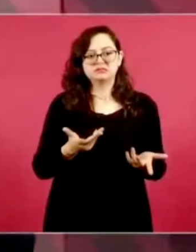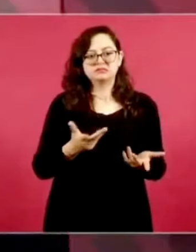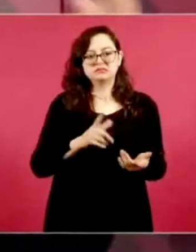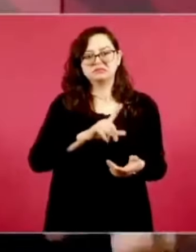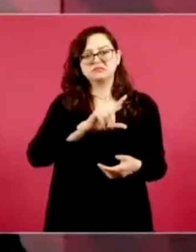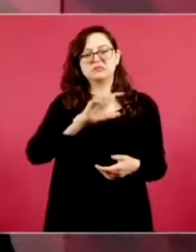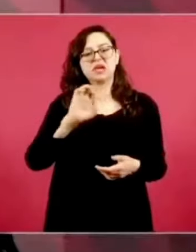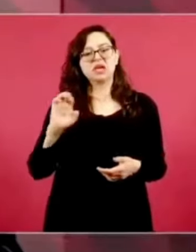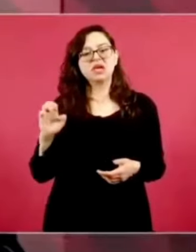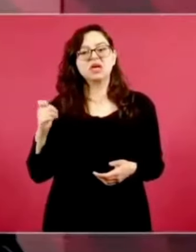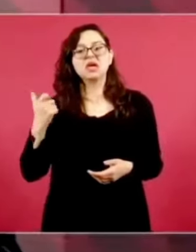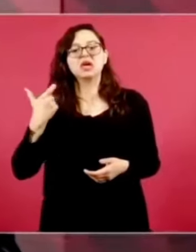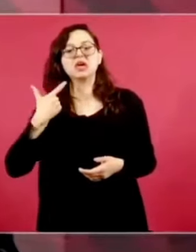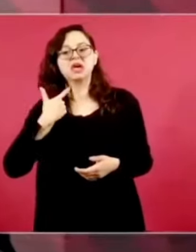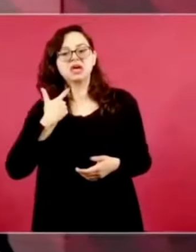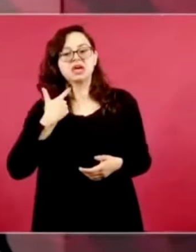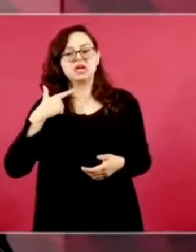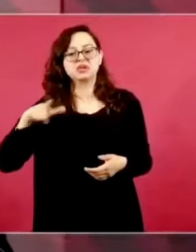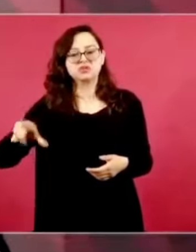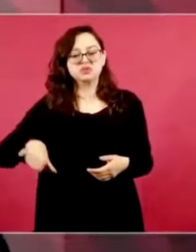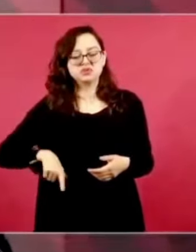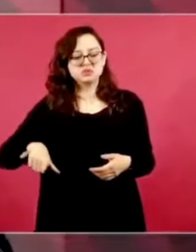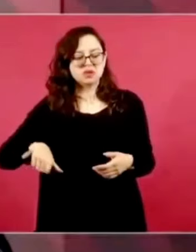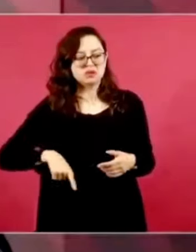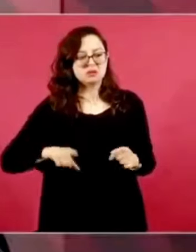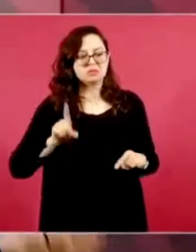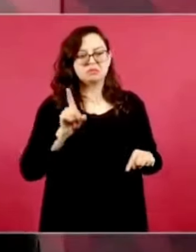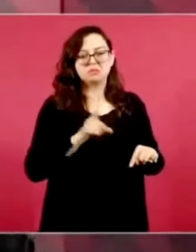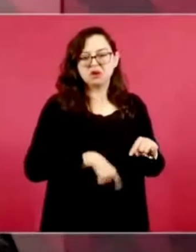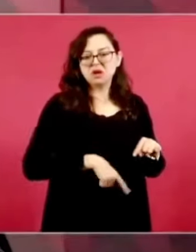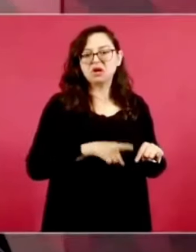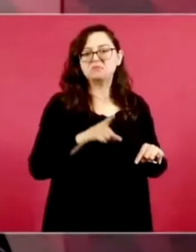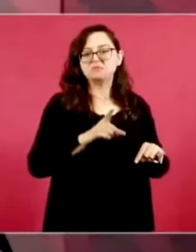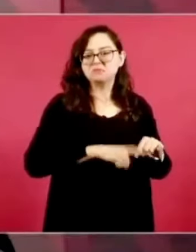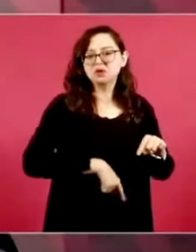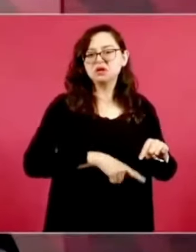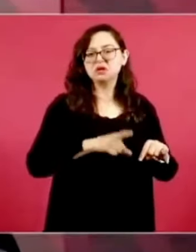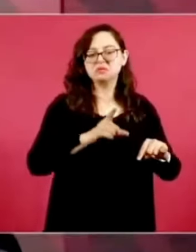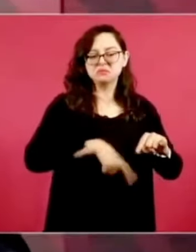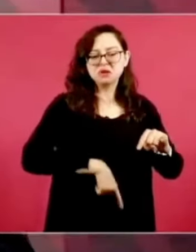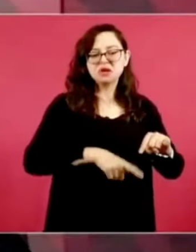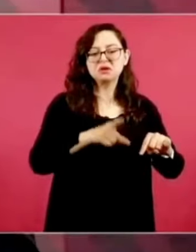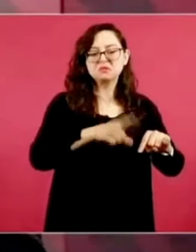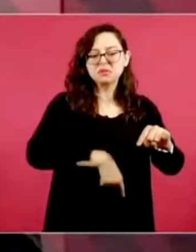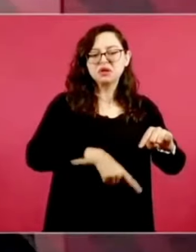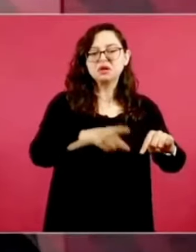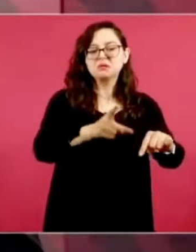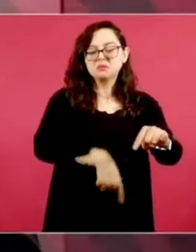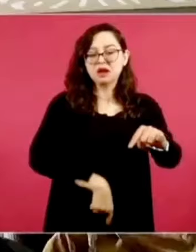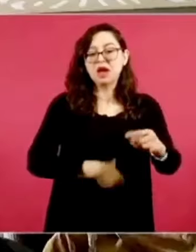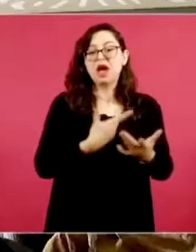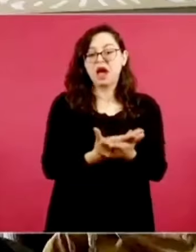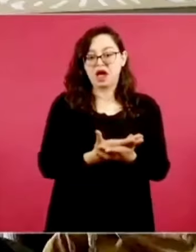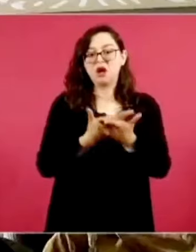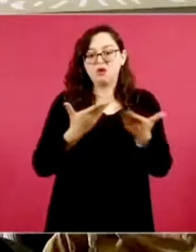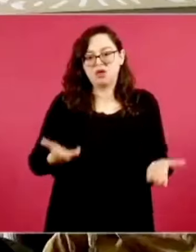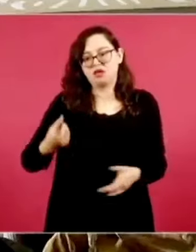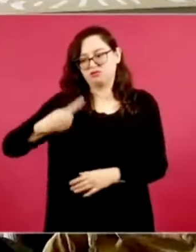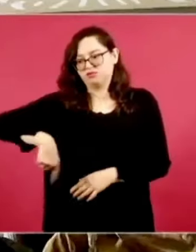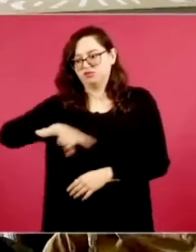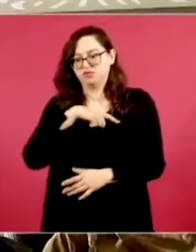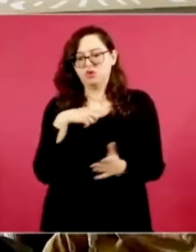¿Qué no tiene que ver con la justicia social? ¿Qué no tiene que ver con la auténtica democracia?